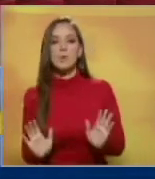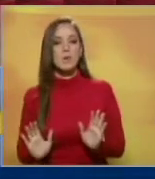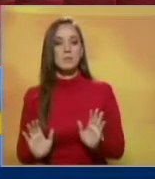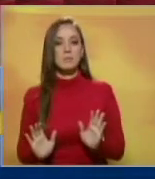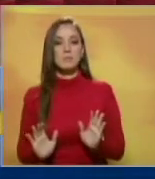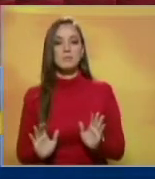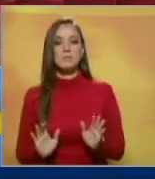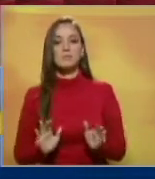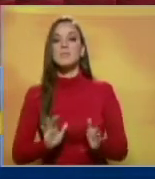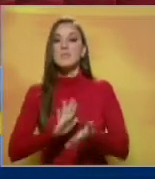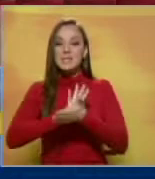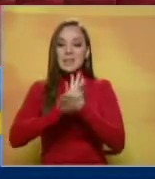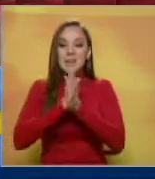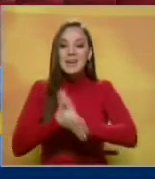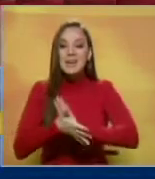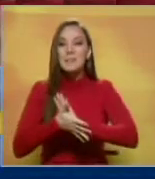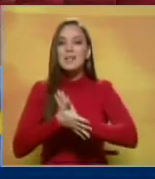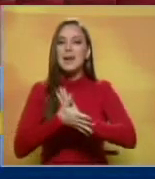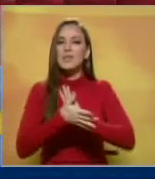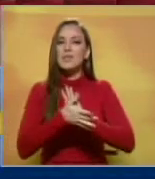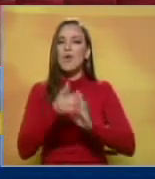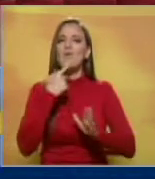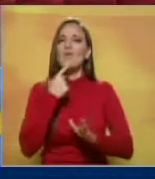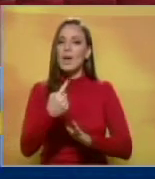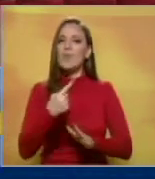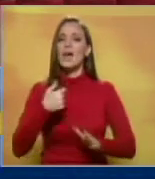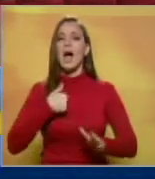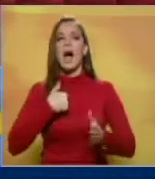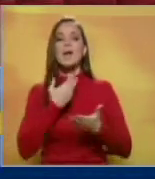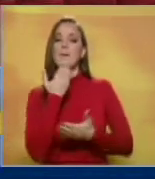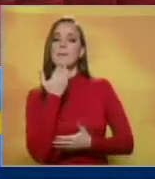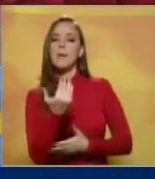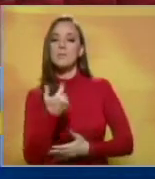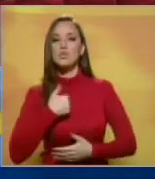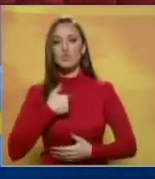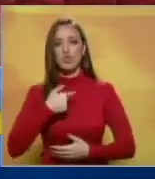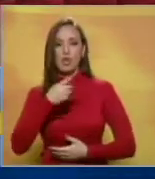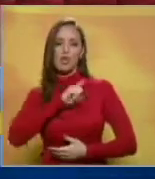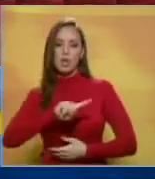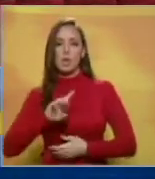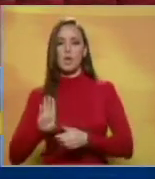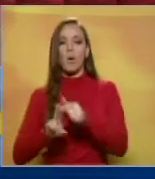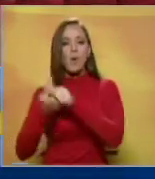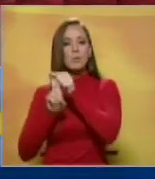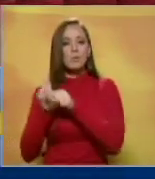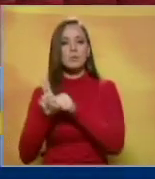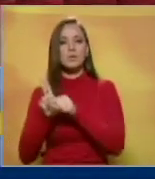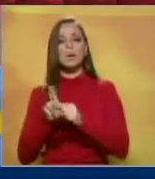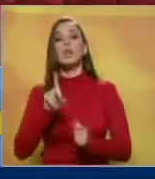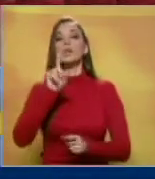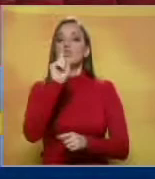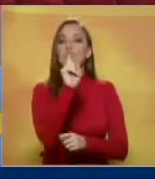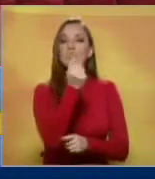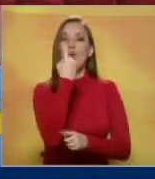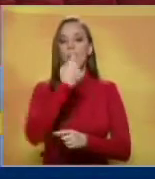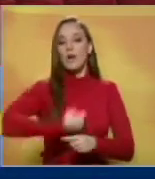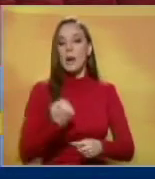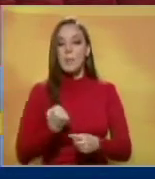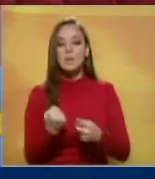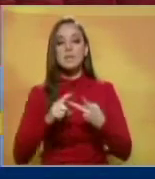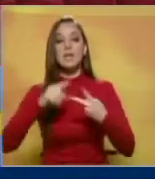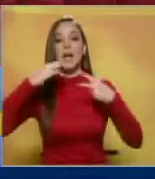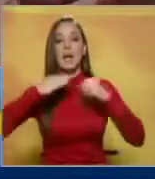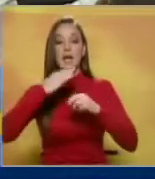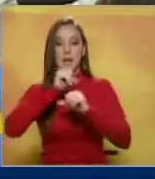eliminando el puerto de arma y que solamente puedan portar armas los funcionarios policiales en servicios y la fuerza armada durante